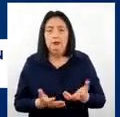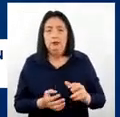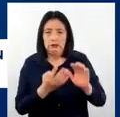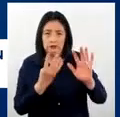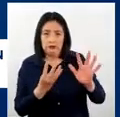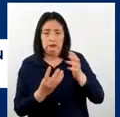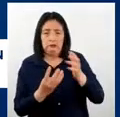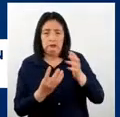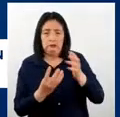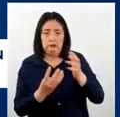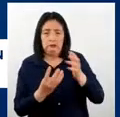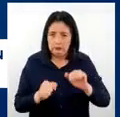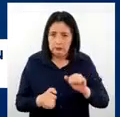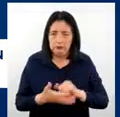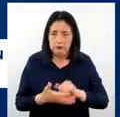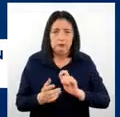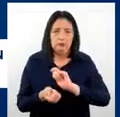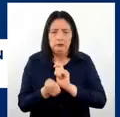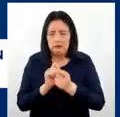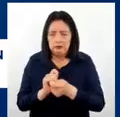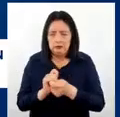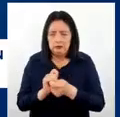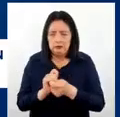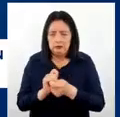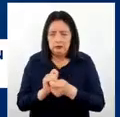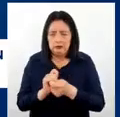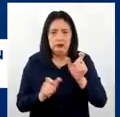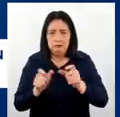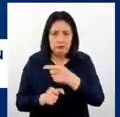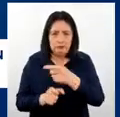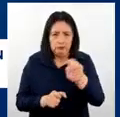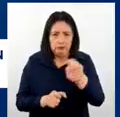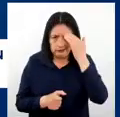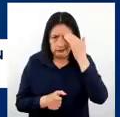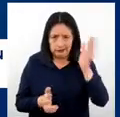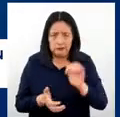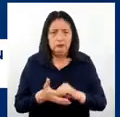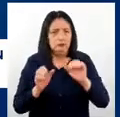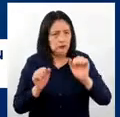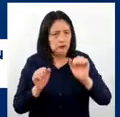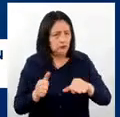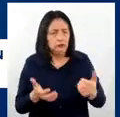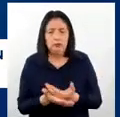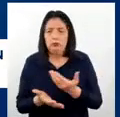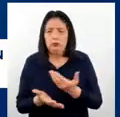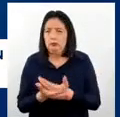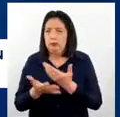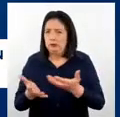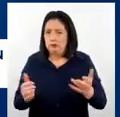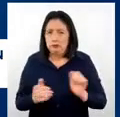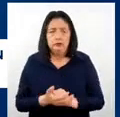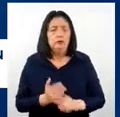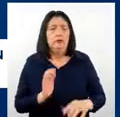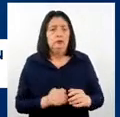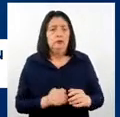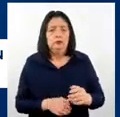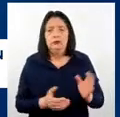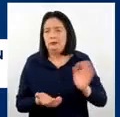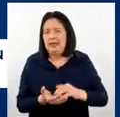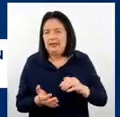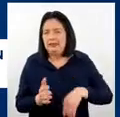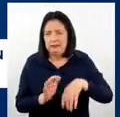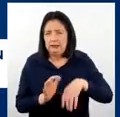diciembre hubo una modificación importante que es de público conocimiento, pero trajo muchas novedades. Las dos más importantes es